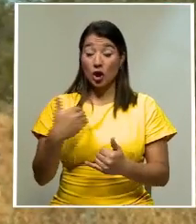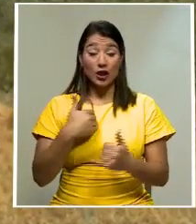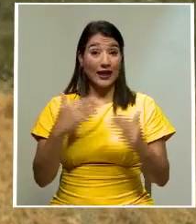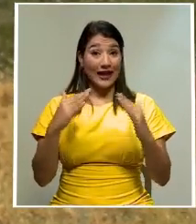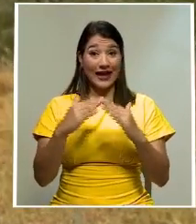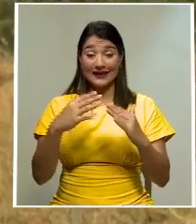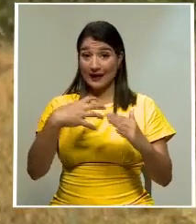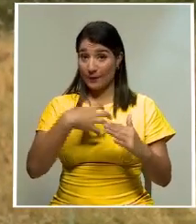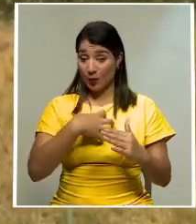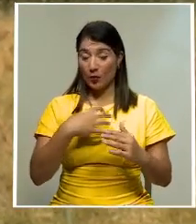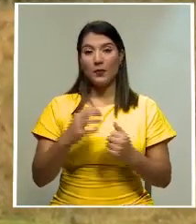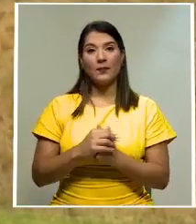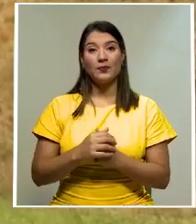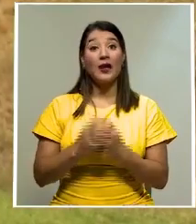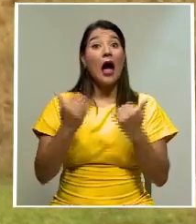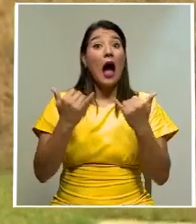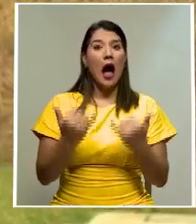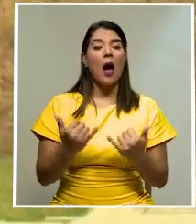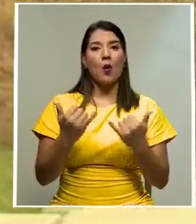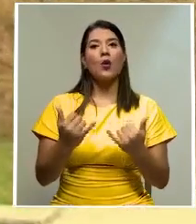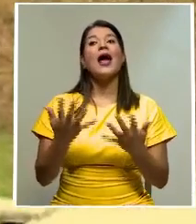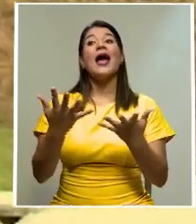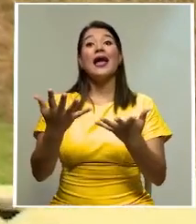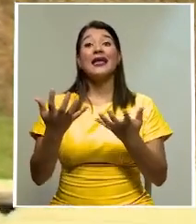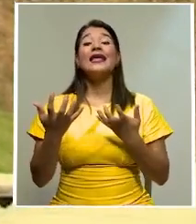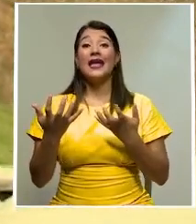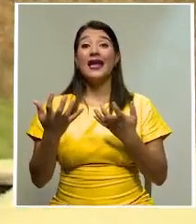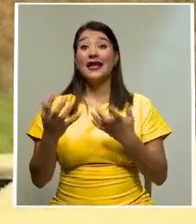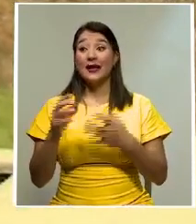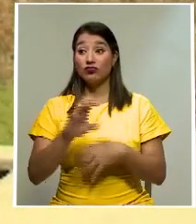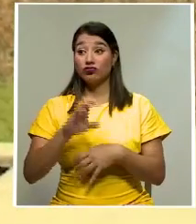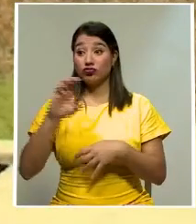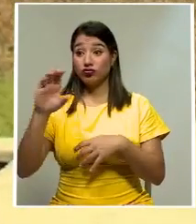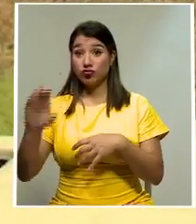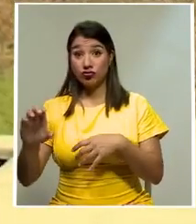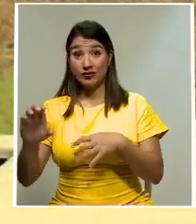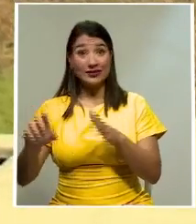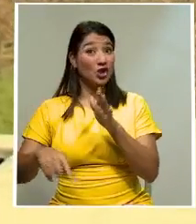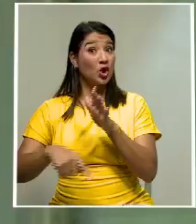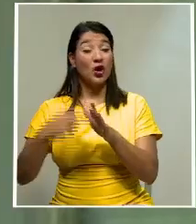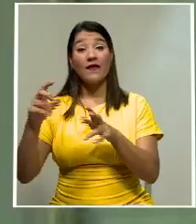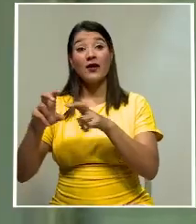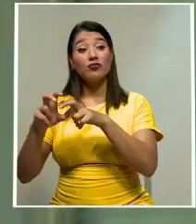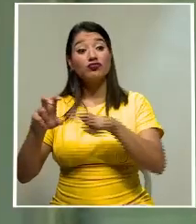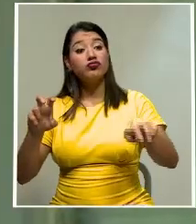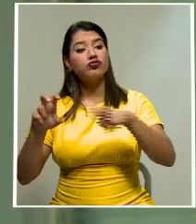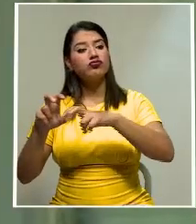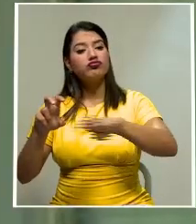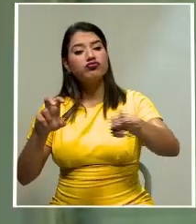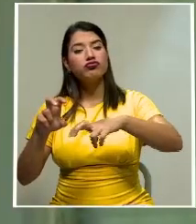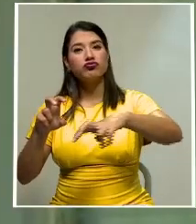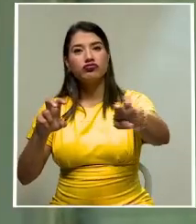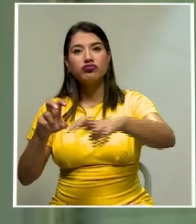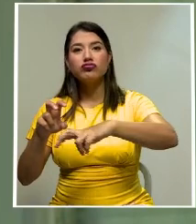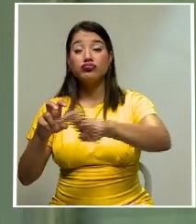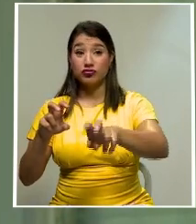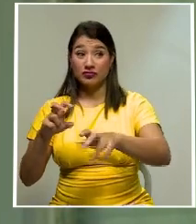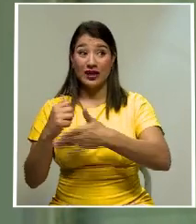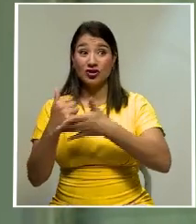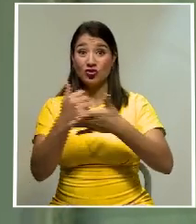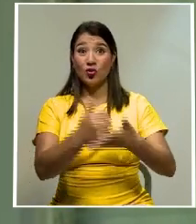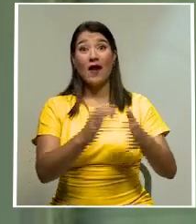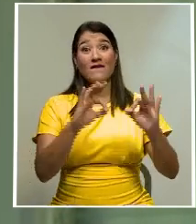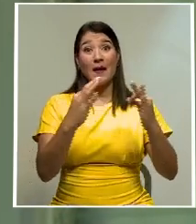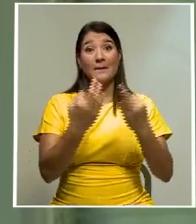el Bambi pretende que el dinero se transfiera de forma inmediata y además poder así dar un impulso a